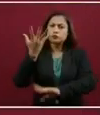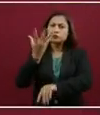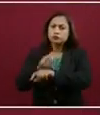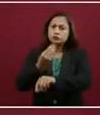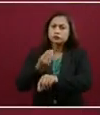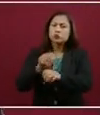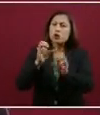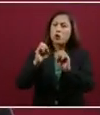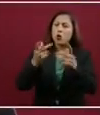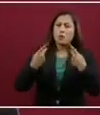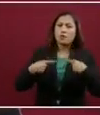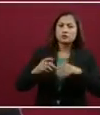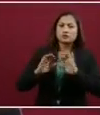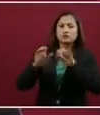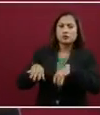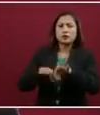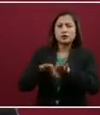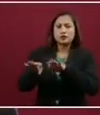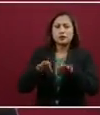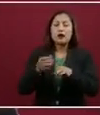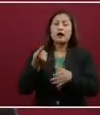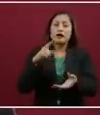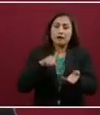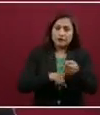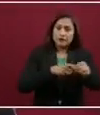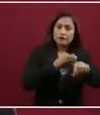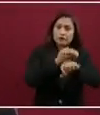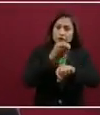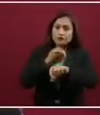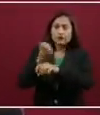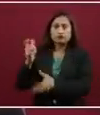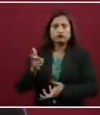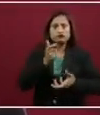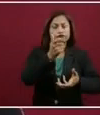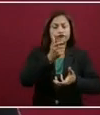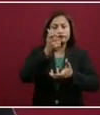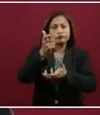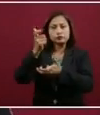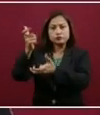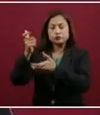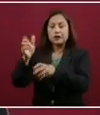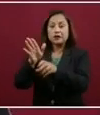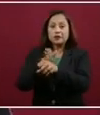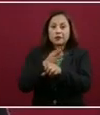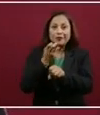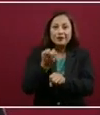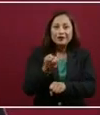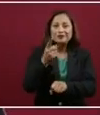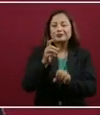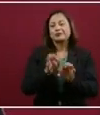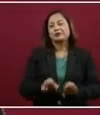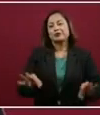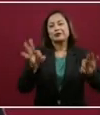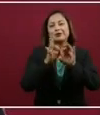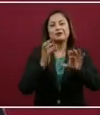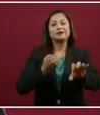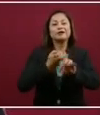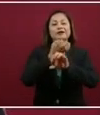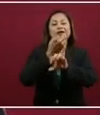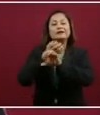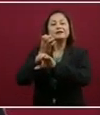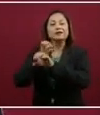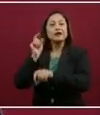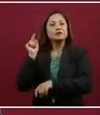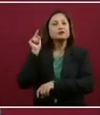estados. De ahí la importancia de fortalecer en los estados el control